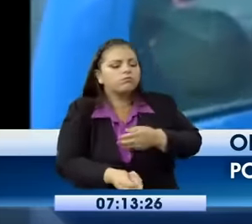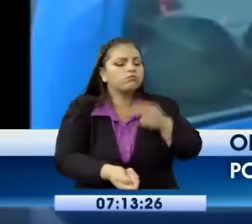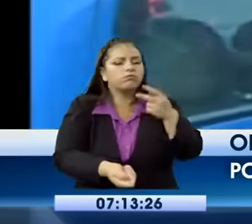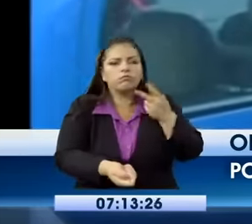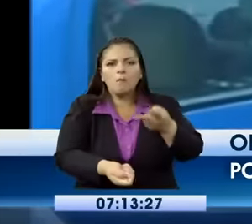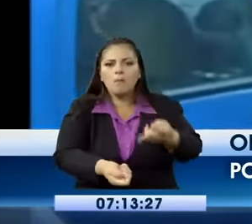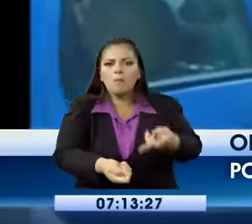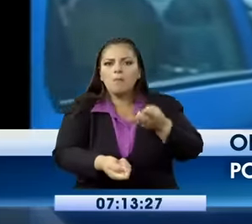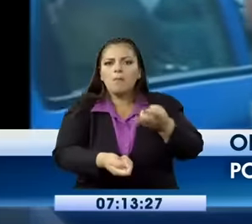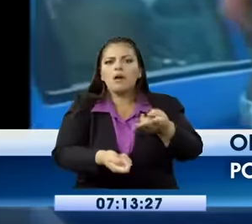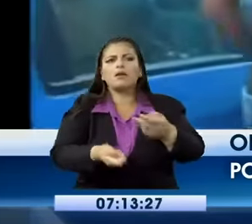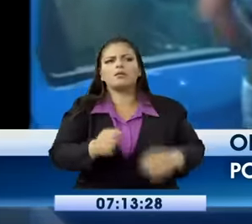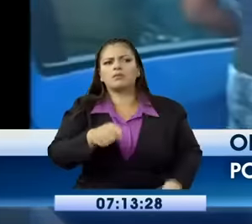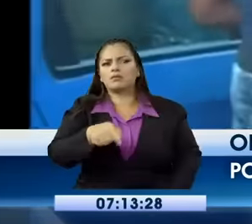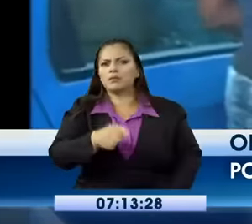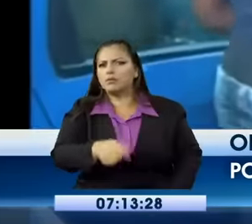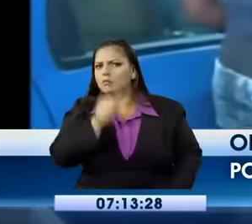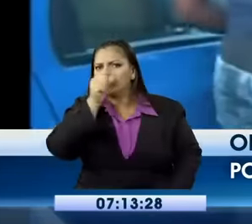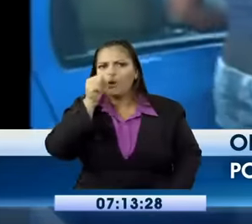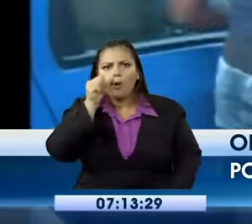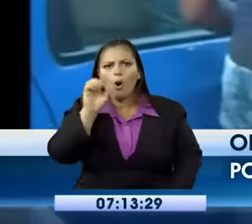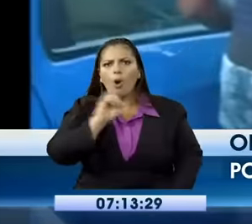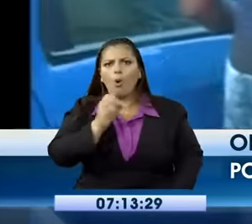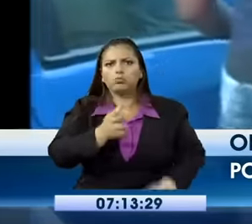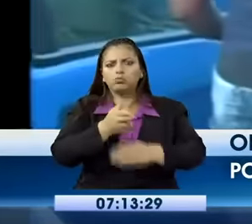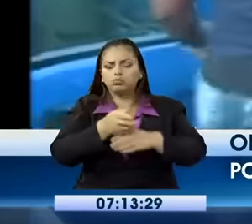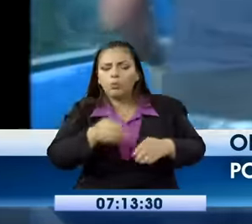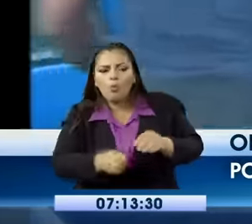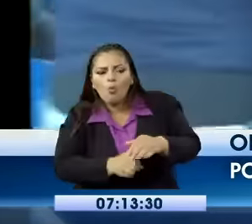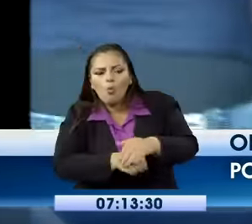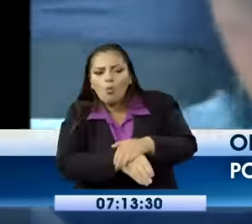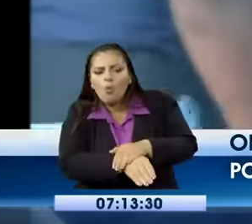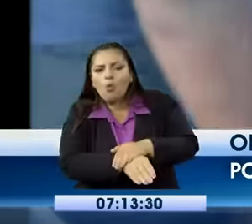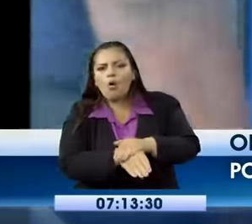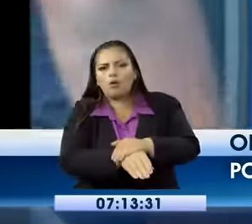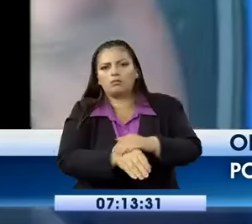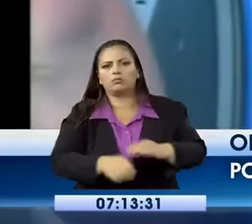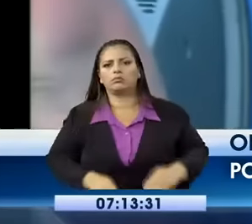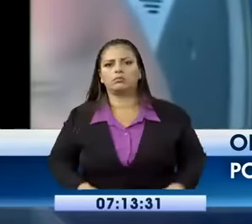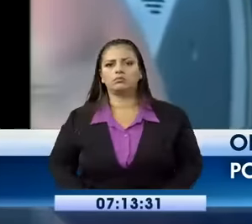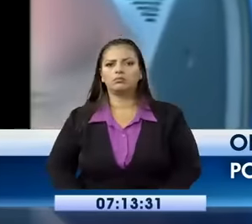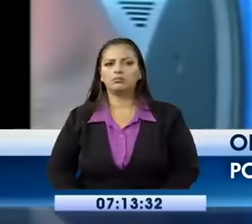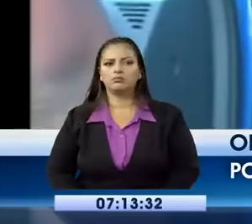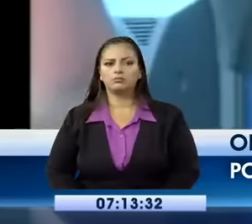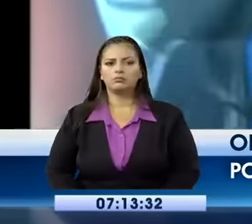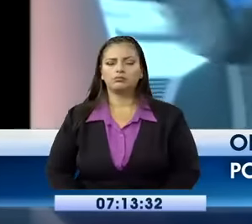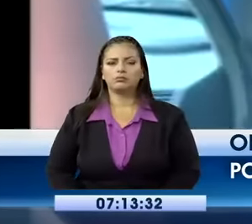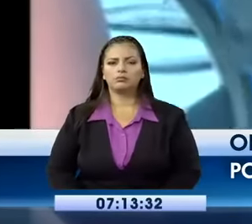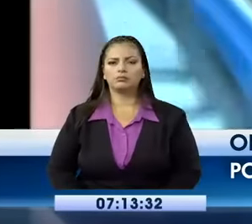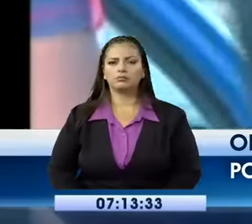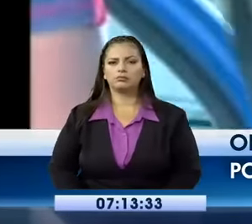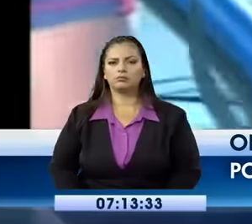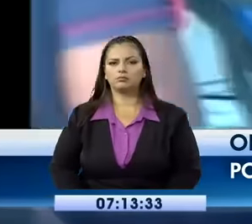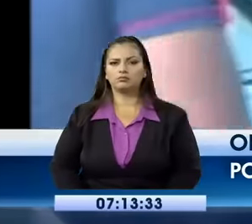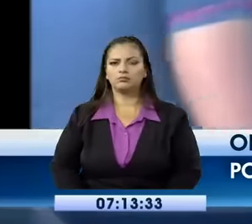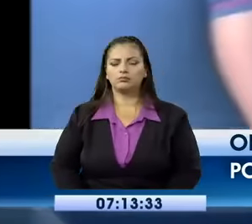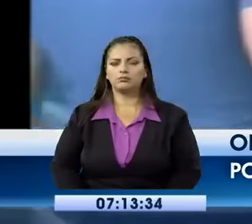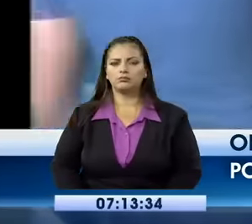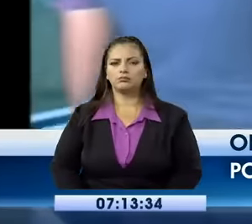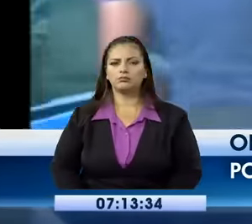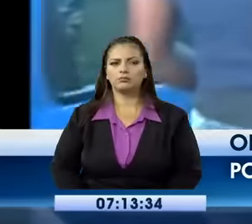fuego en los compartimentos de los vehículos continúan los uniformados en este